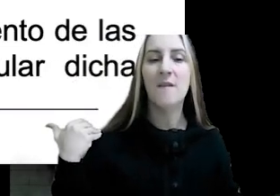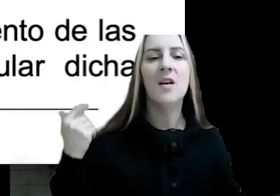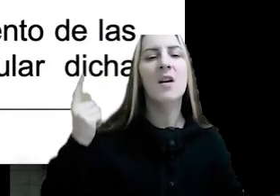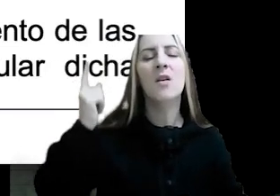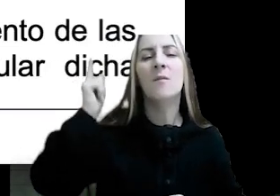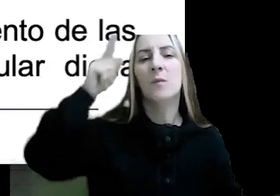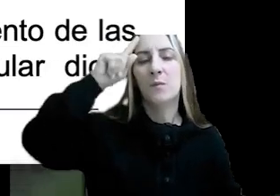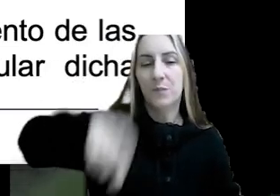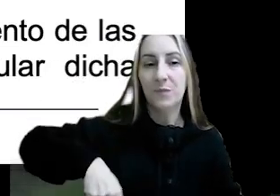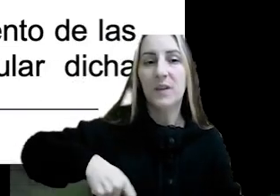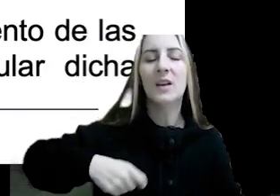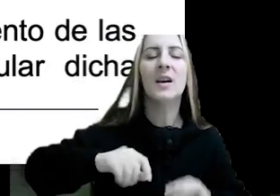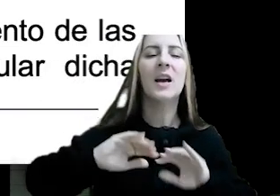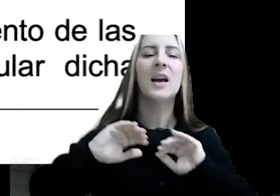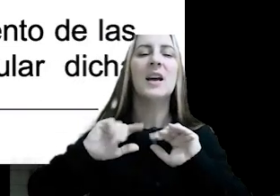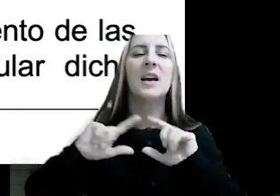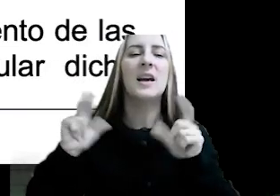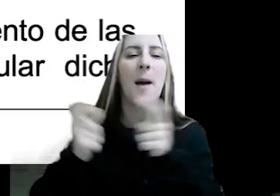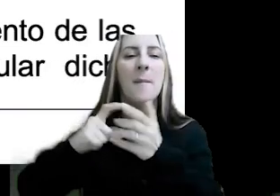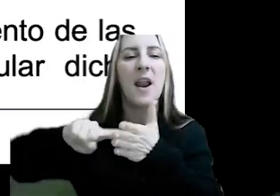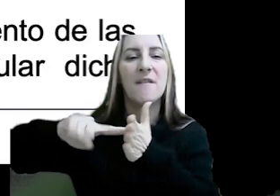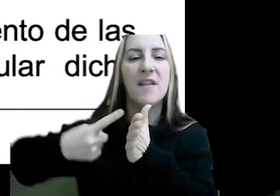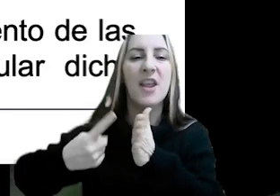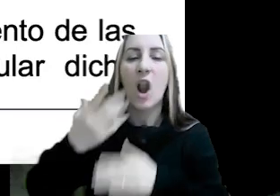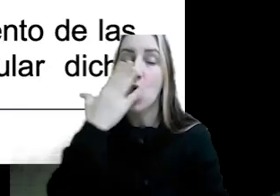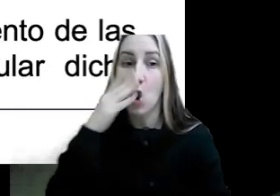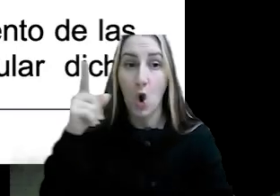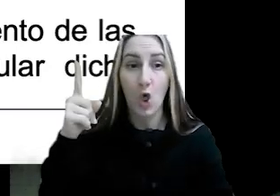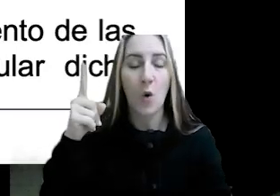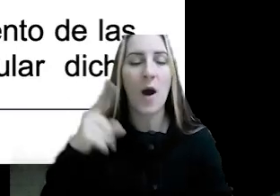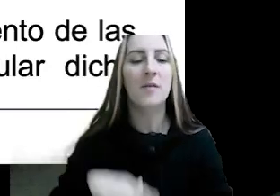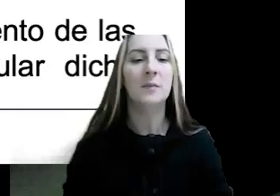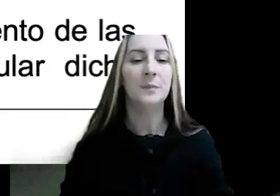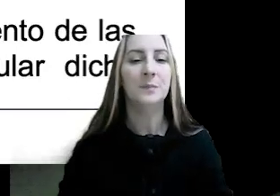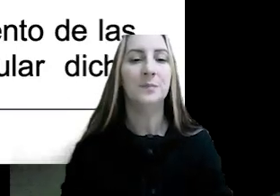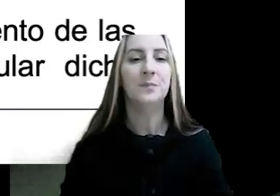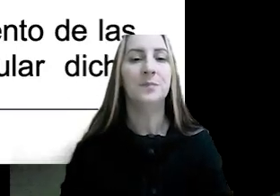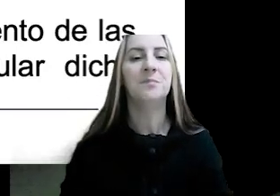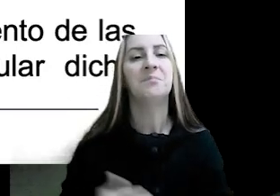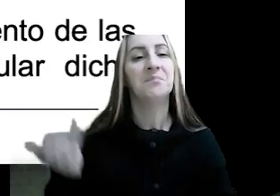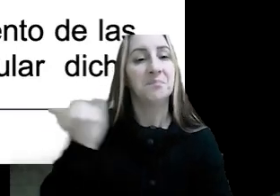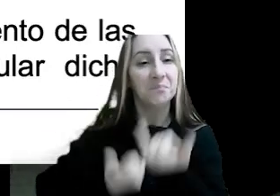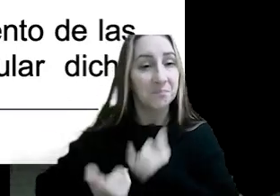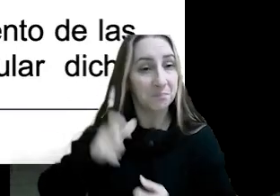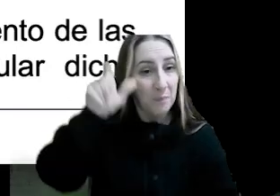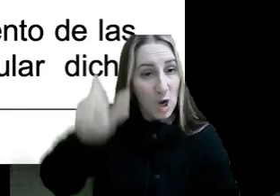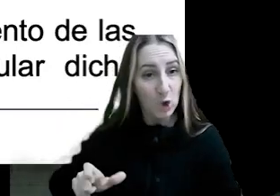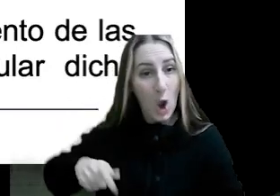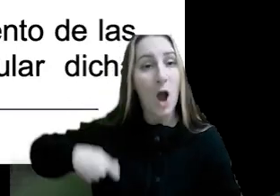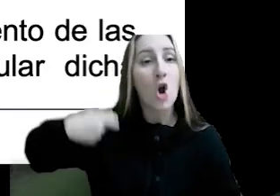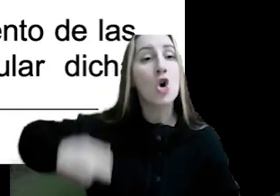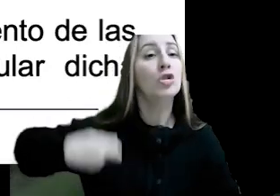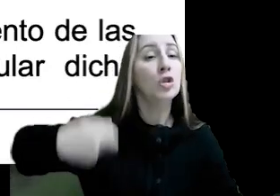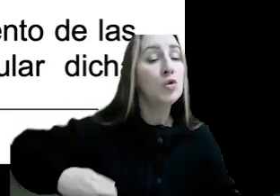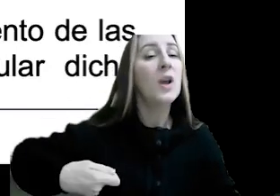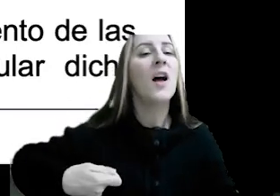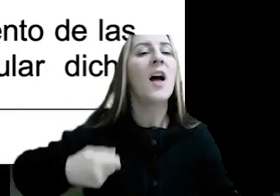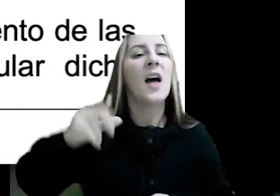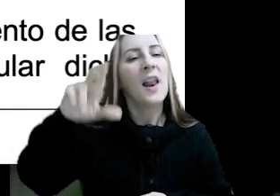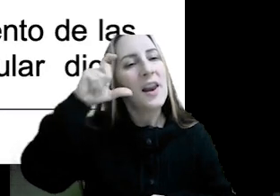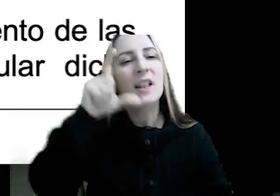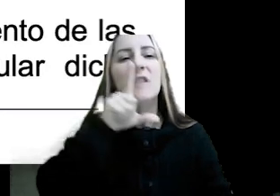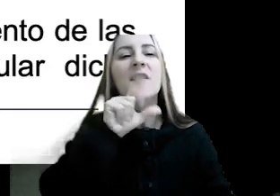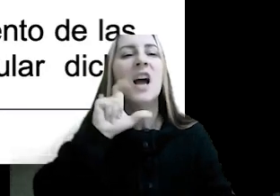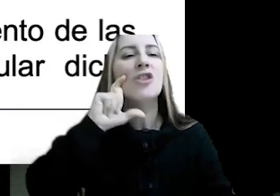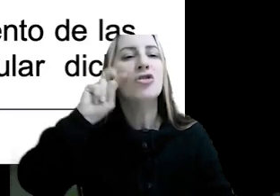2019 de la Cámara Federal de Córdoba, la Sala A, nos explican que el contribuyente presenta una rectificativa de IVA